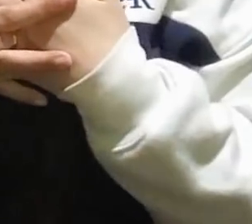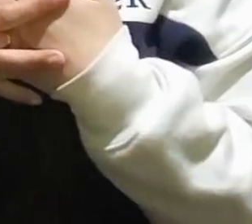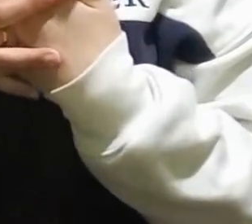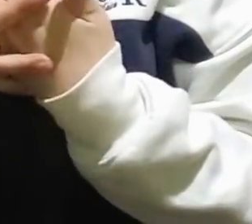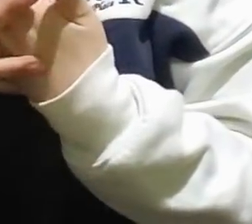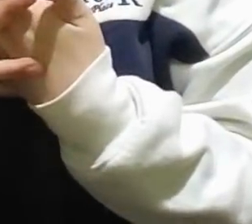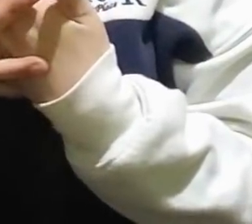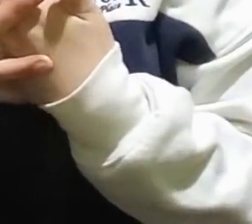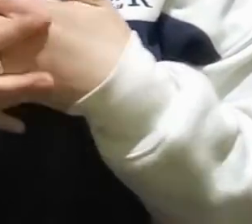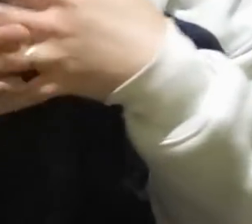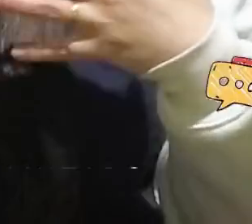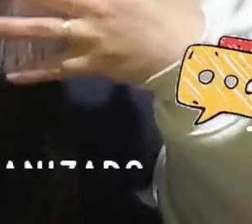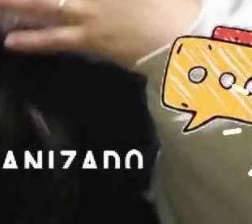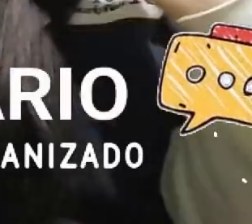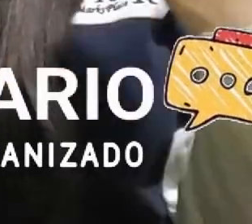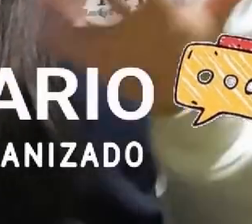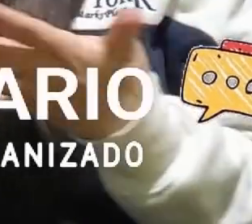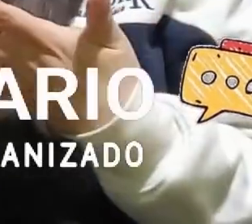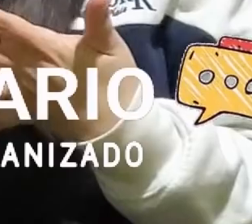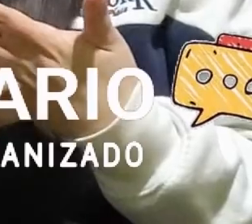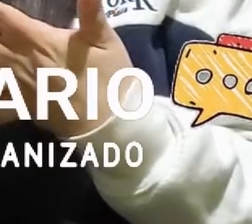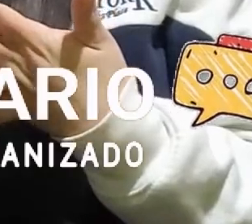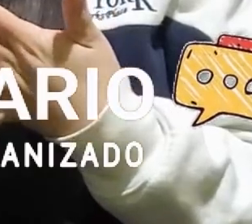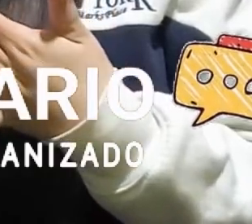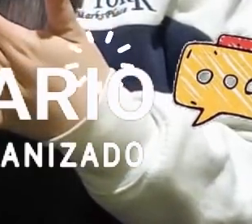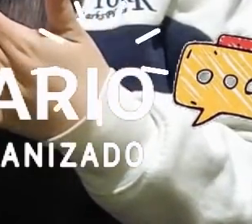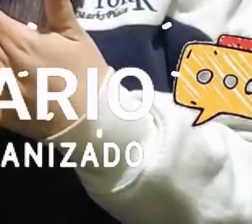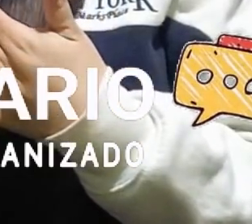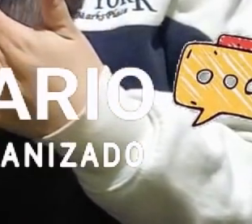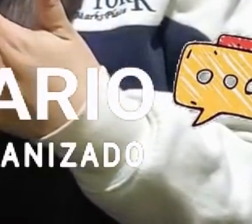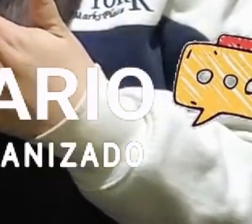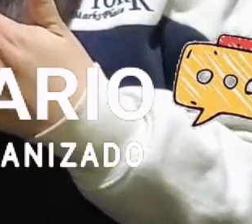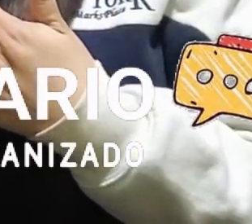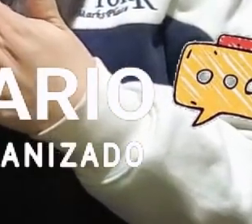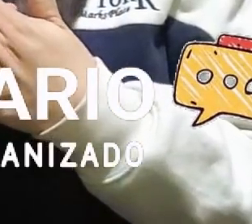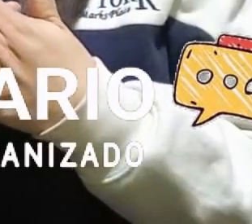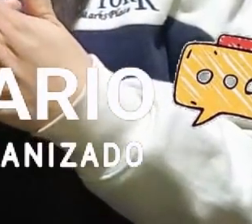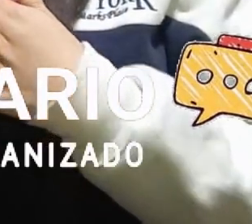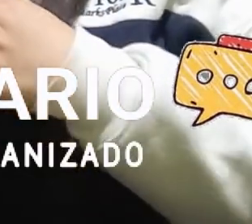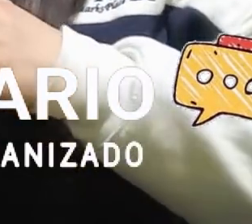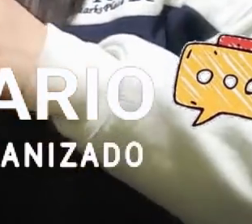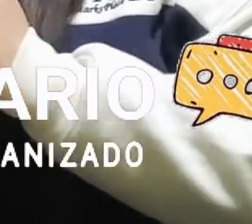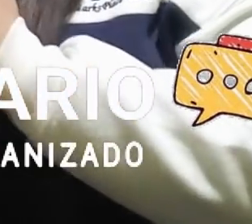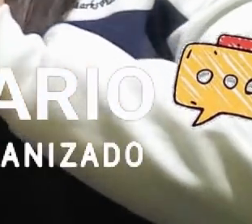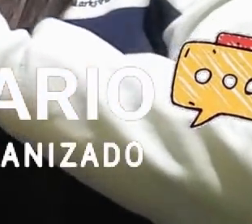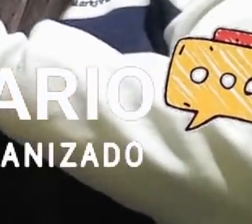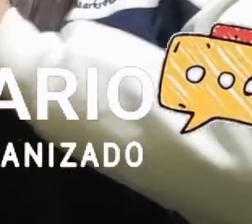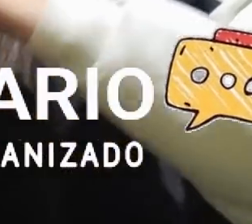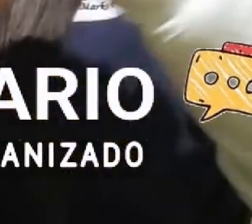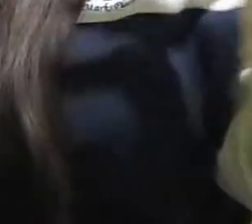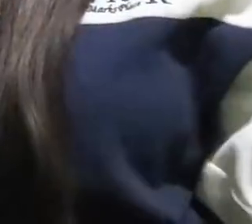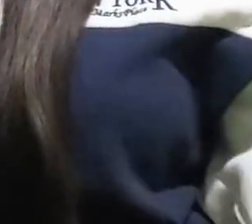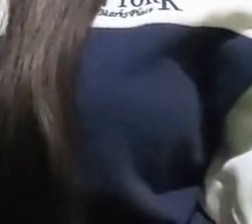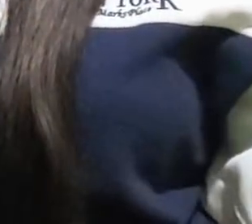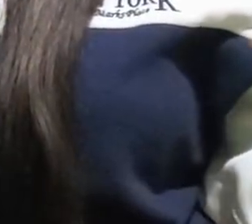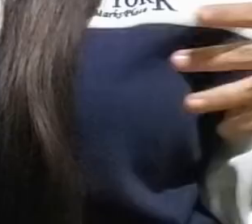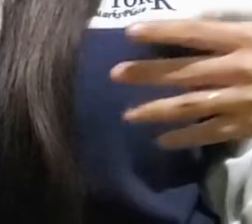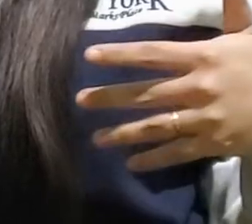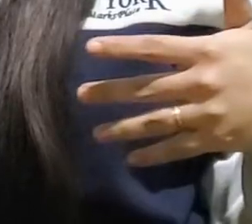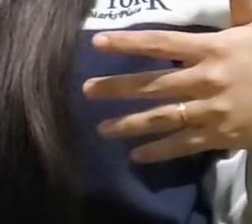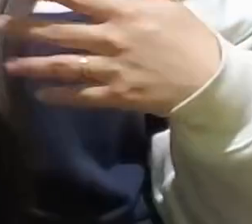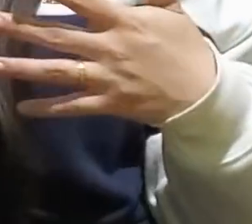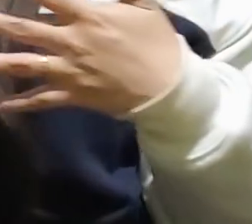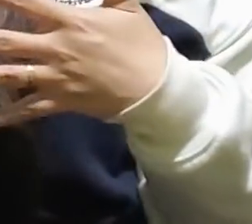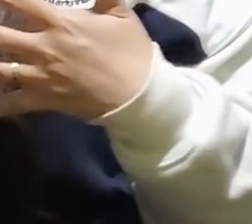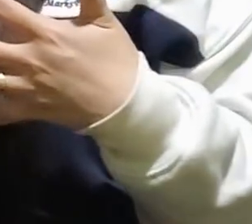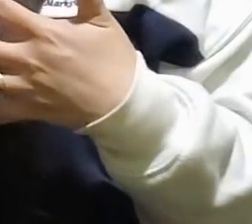somos quien para juzgar la situación de cada país y desgraciadamente ahora sí que no podemos decir si está bien, si está